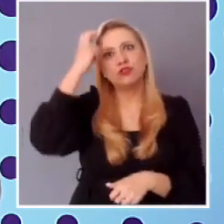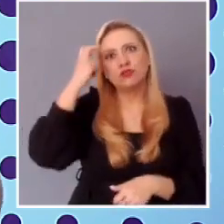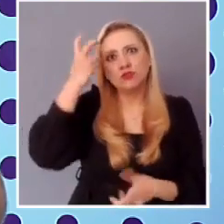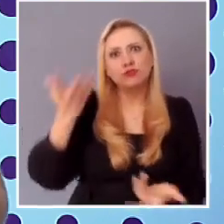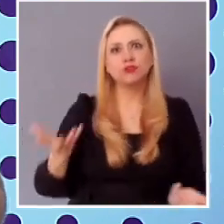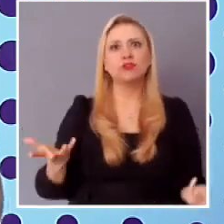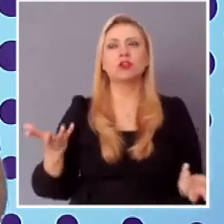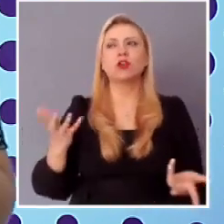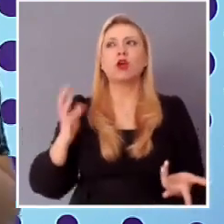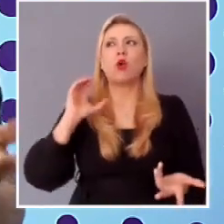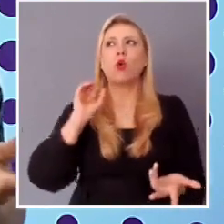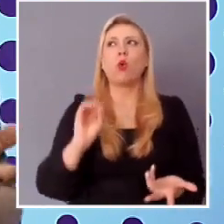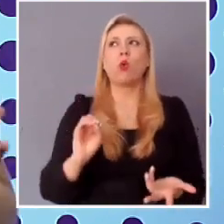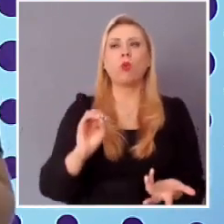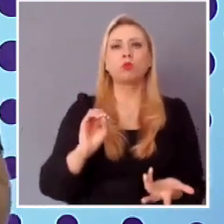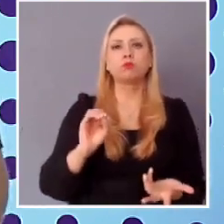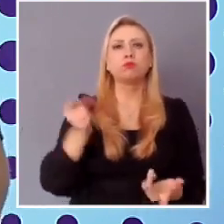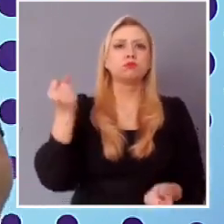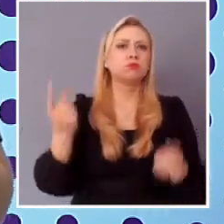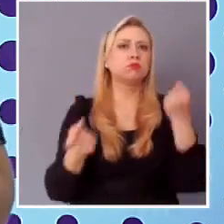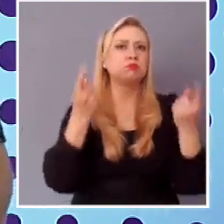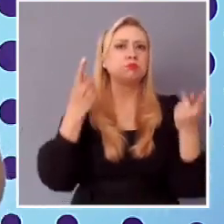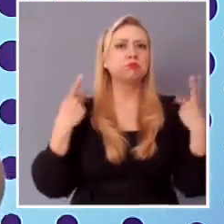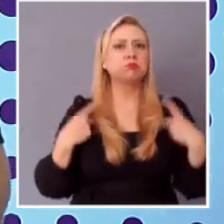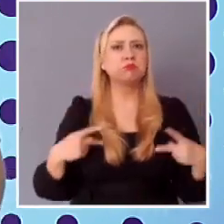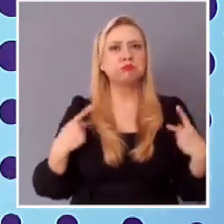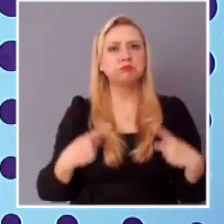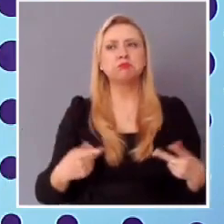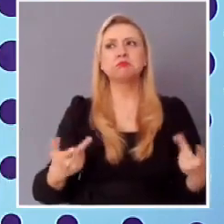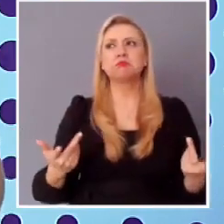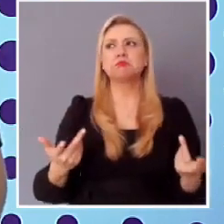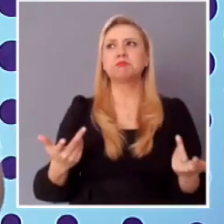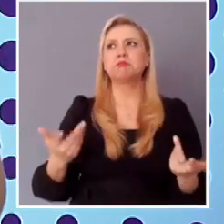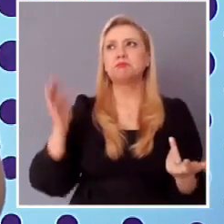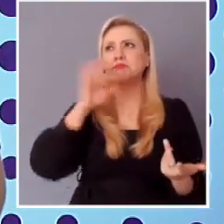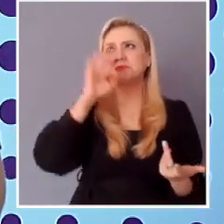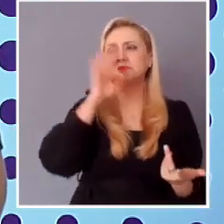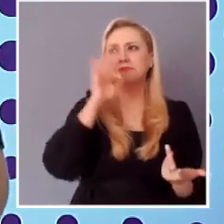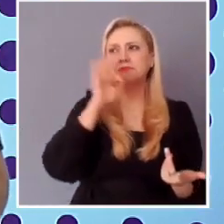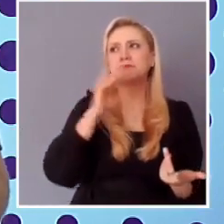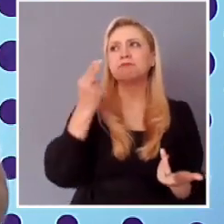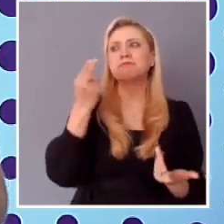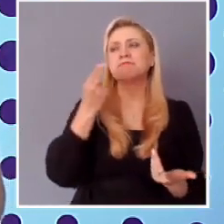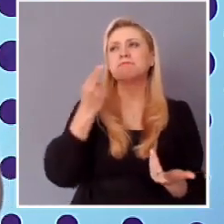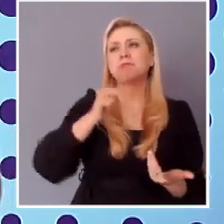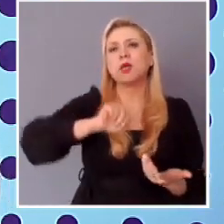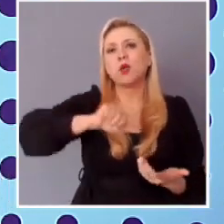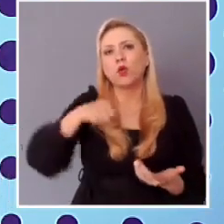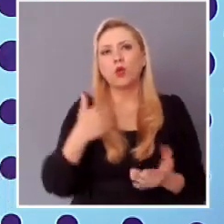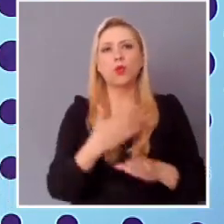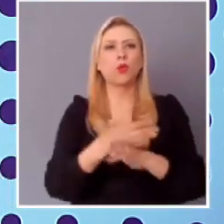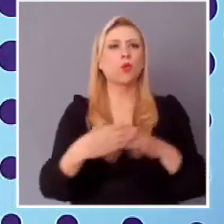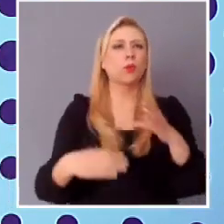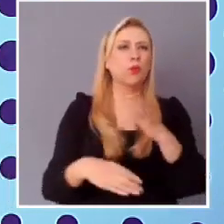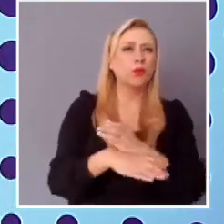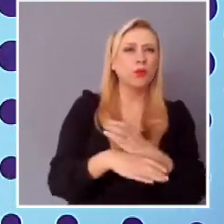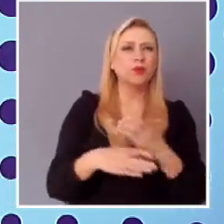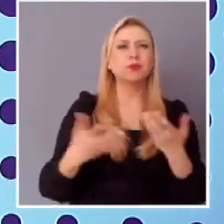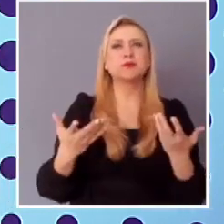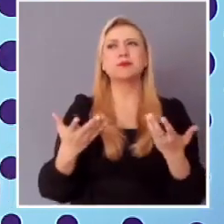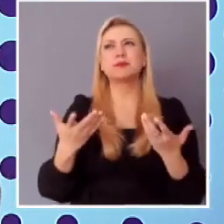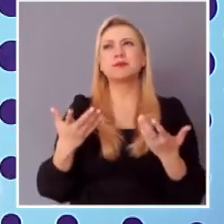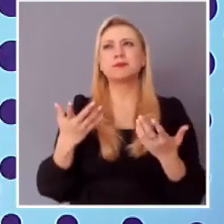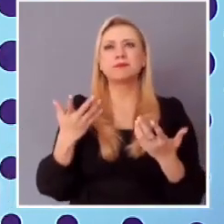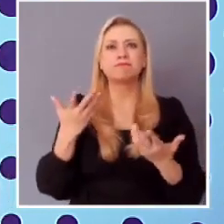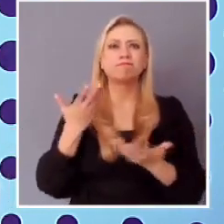requieran apoyo una vez por semana, ¿no? Que una persona les esté dando como seguimiento, por teléfono, que les esté visitando,